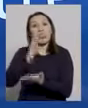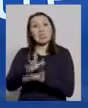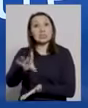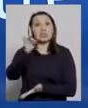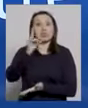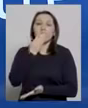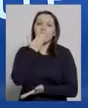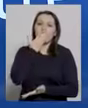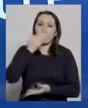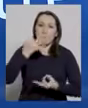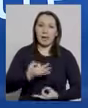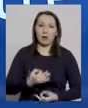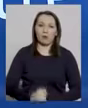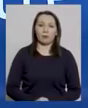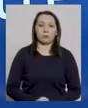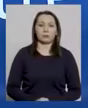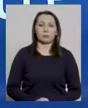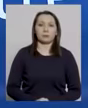decisiones.